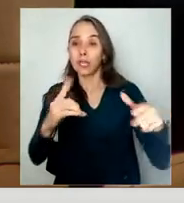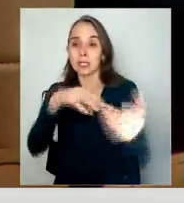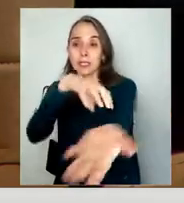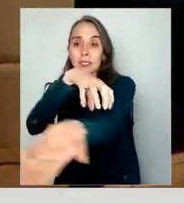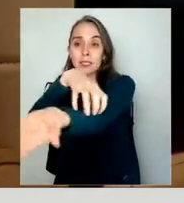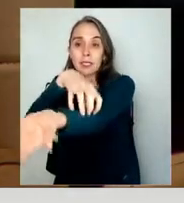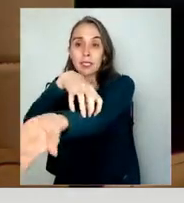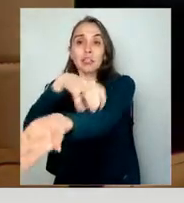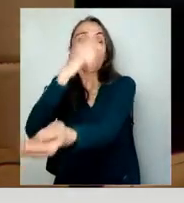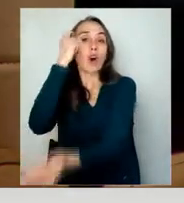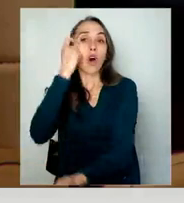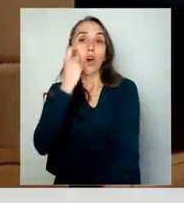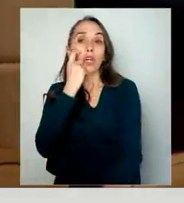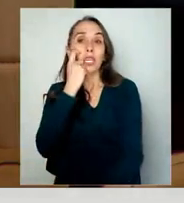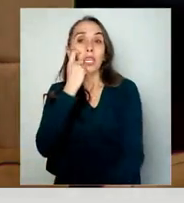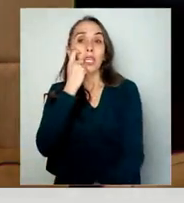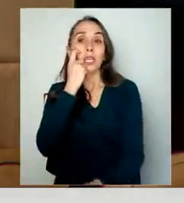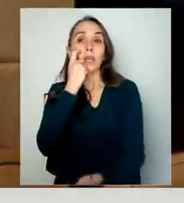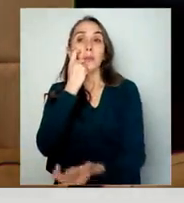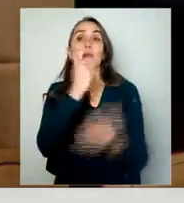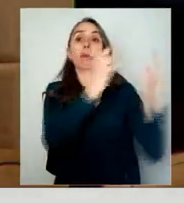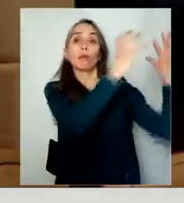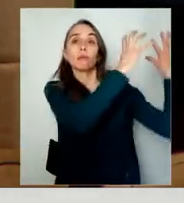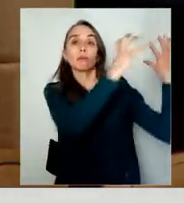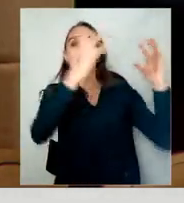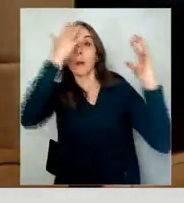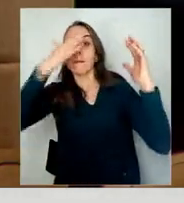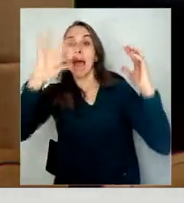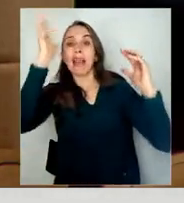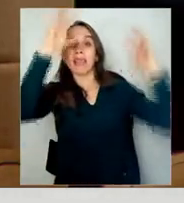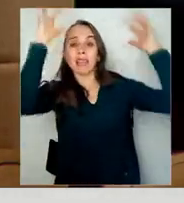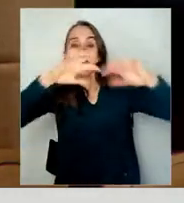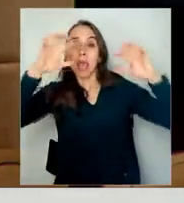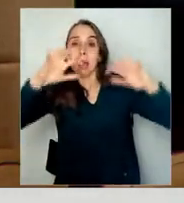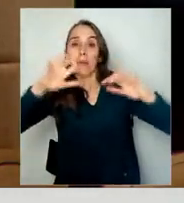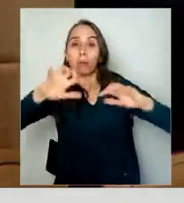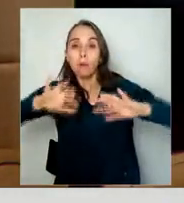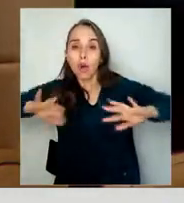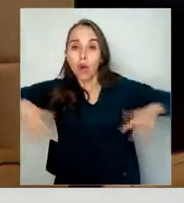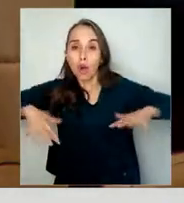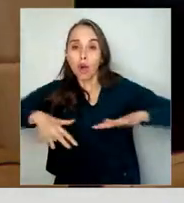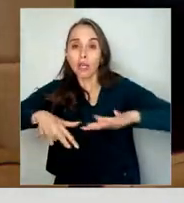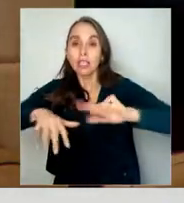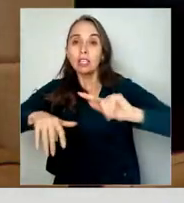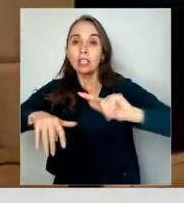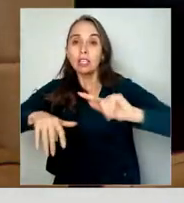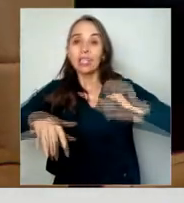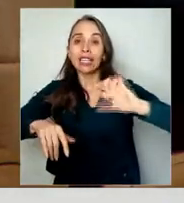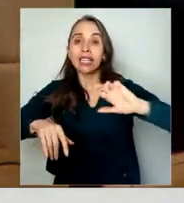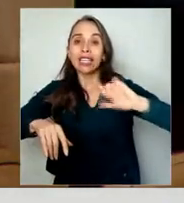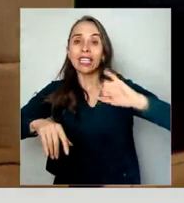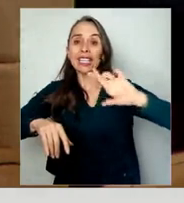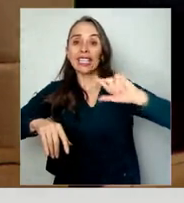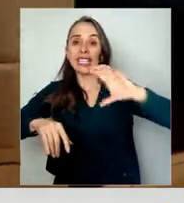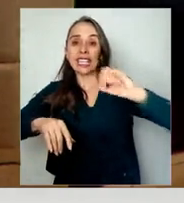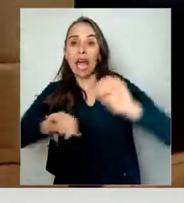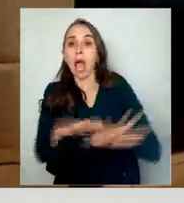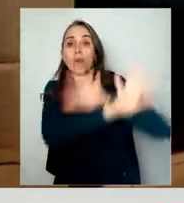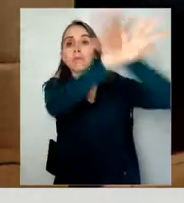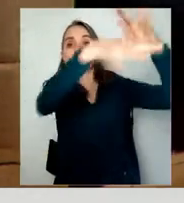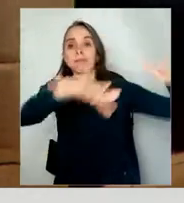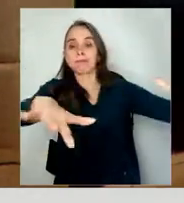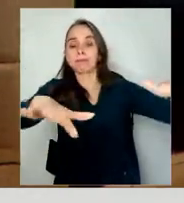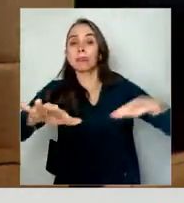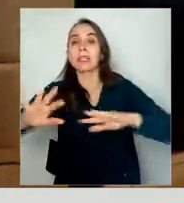producto del frente de mal tiempo el desborde de los ríos tinguiririca y cachapoal eso